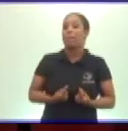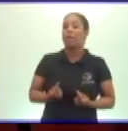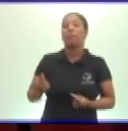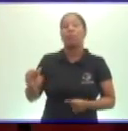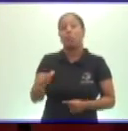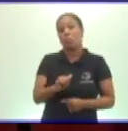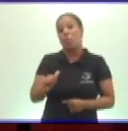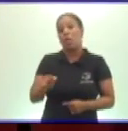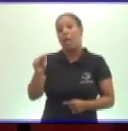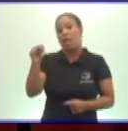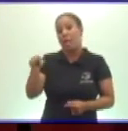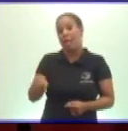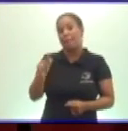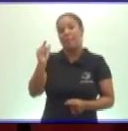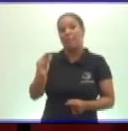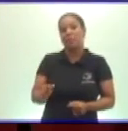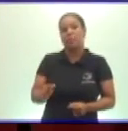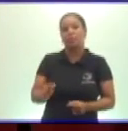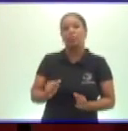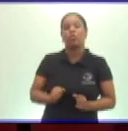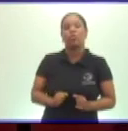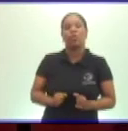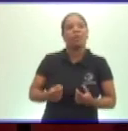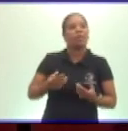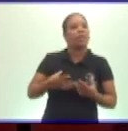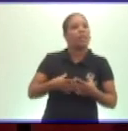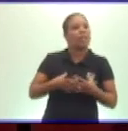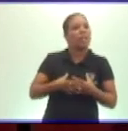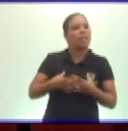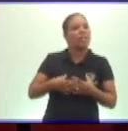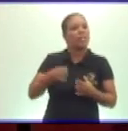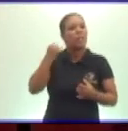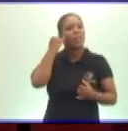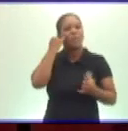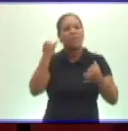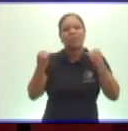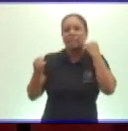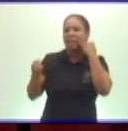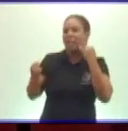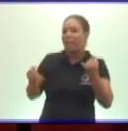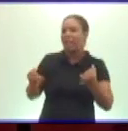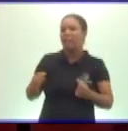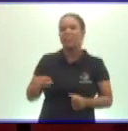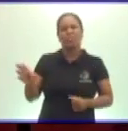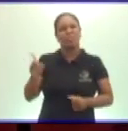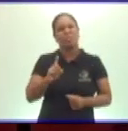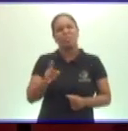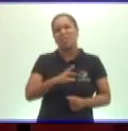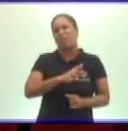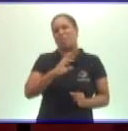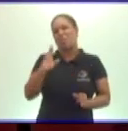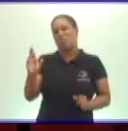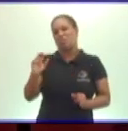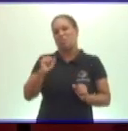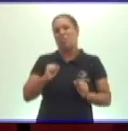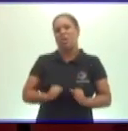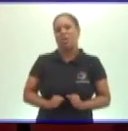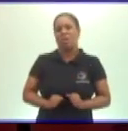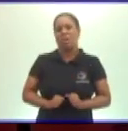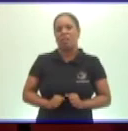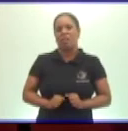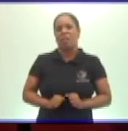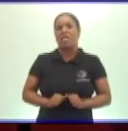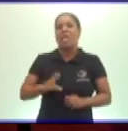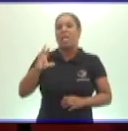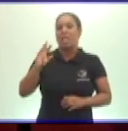quienes creen en la conciliación de los intereses no tan revolucionarios y